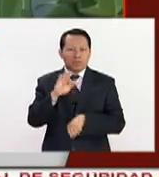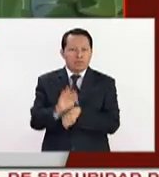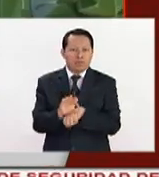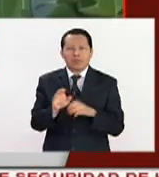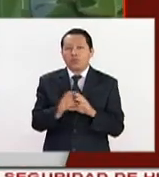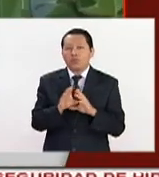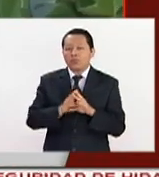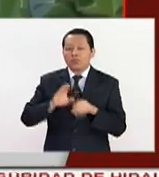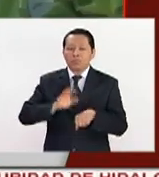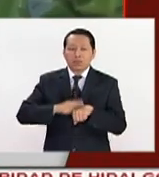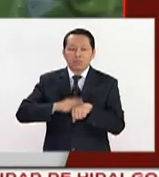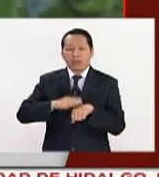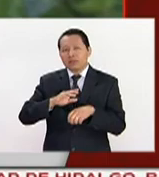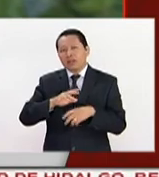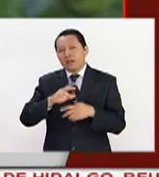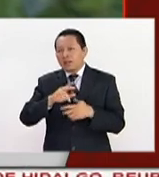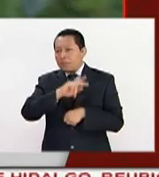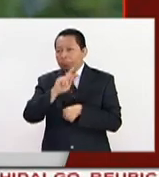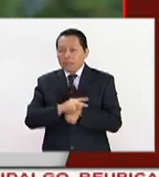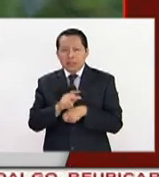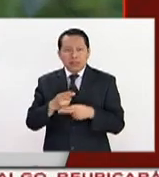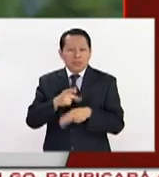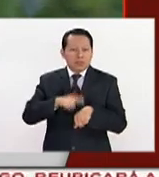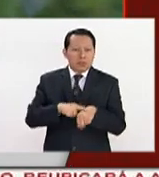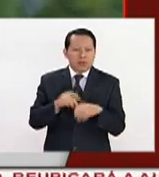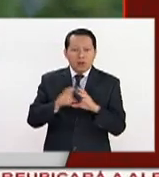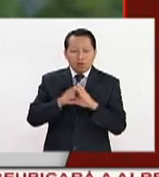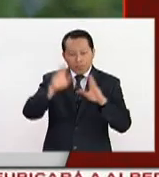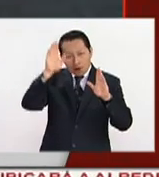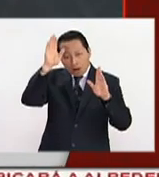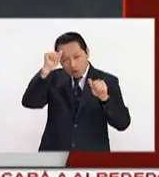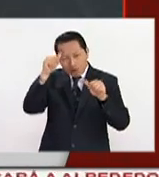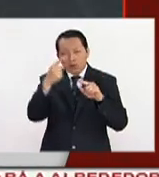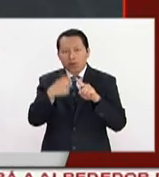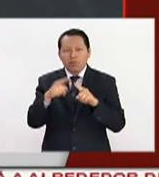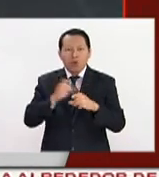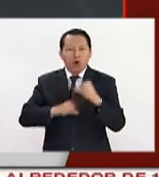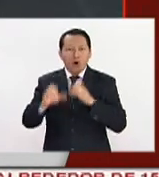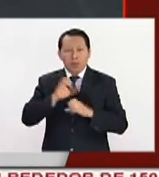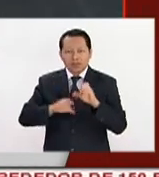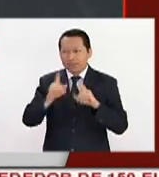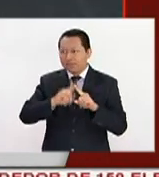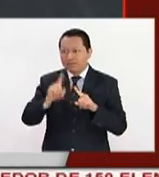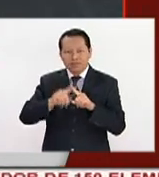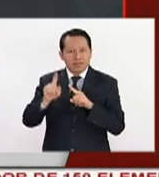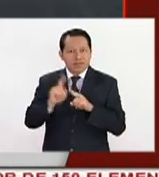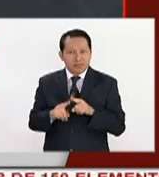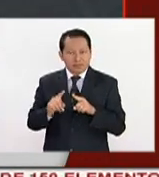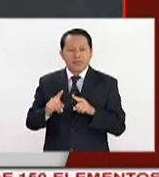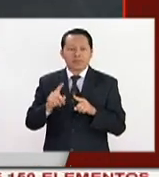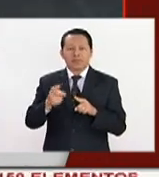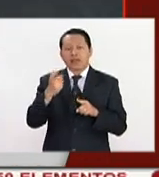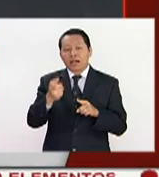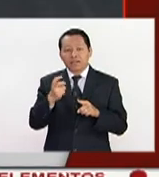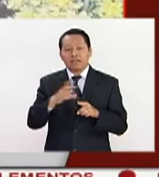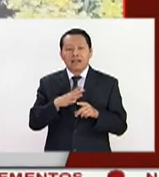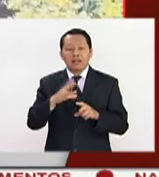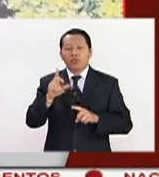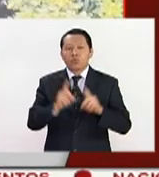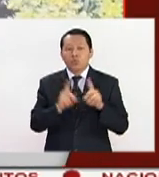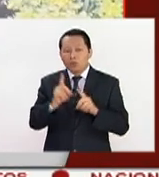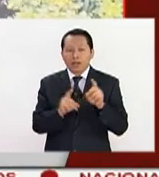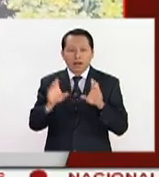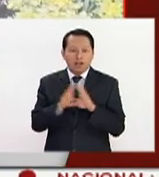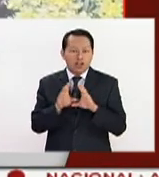una posición mucho más nacionalista, en favor de los acuerdos comerciales bilaterales, lo que pone en duda pues